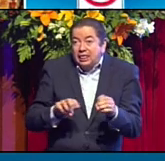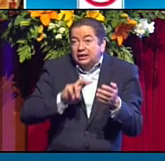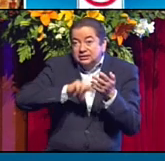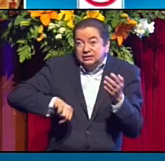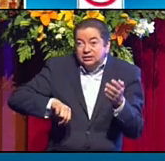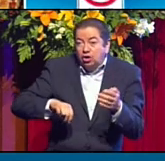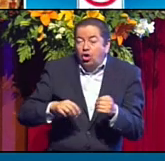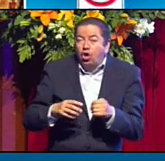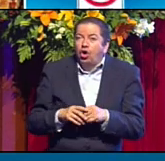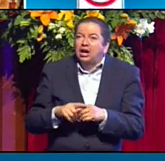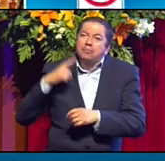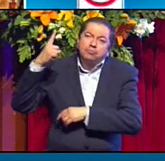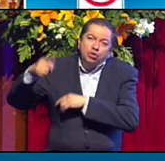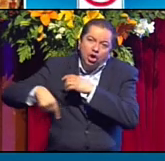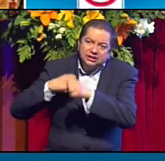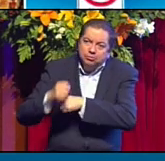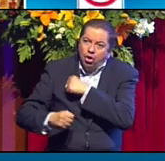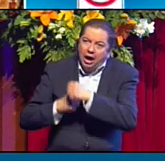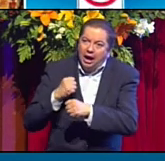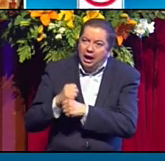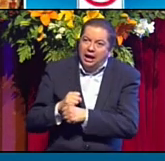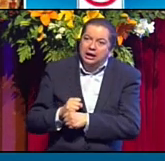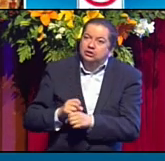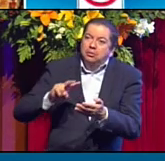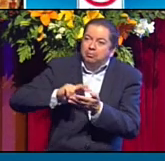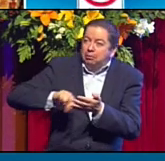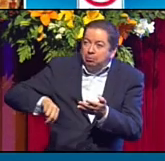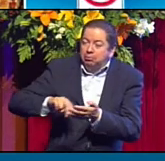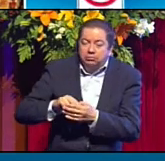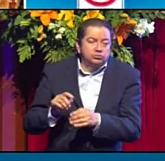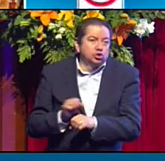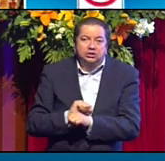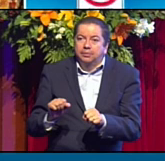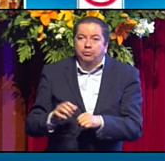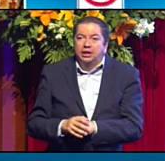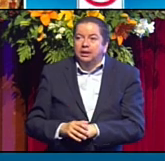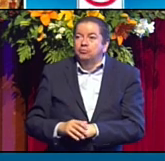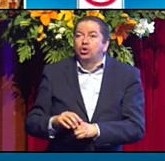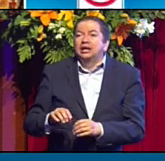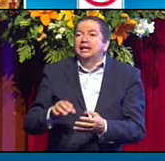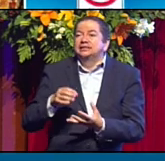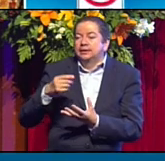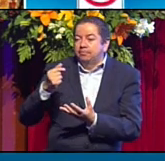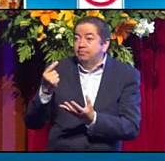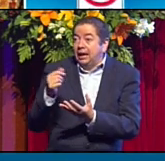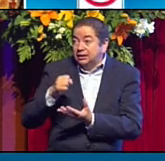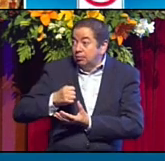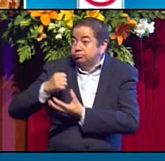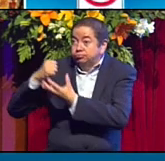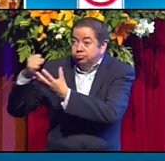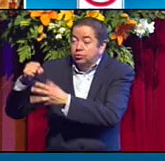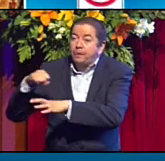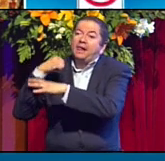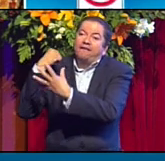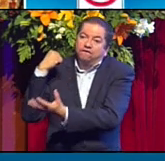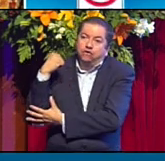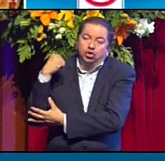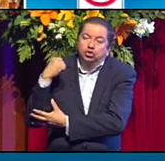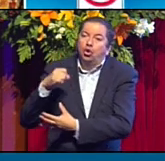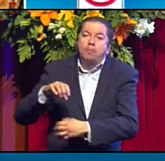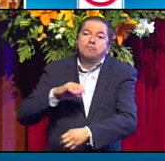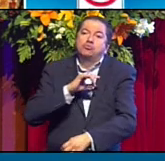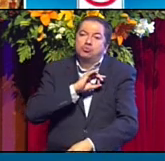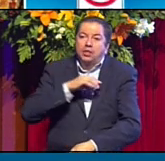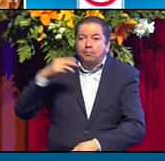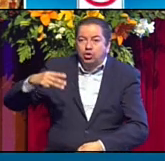decirlo, páguenlo el próximo año. No tengo esas facultades legales porque se va al Fondo Común Municipal. Pero debo decir claramente que la mayoría de estos